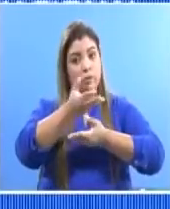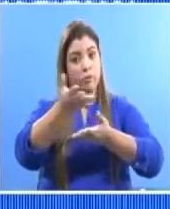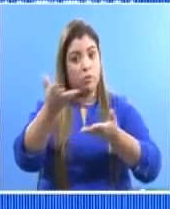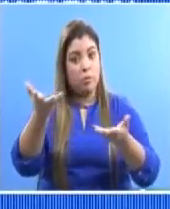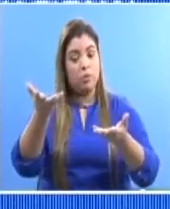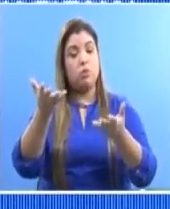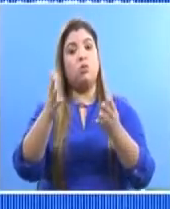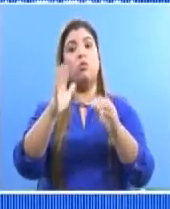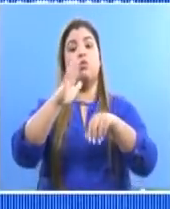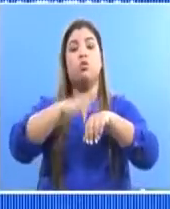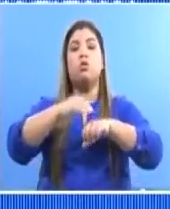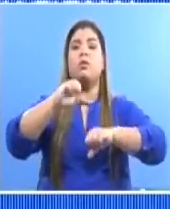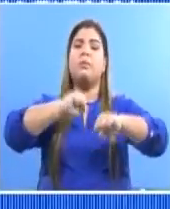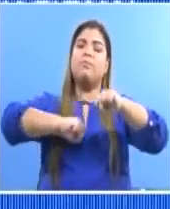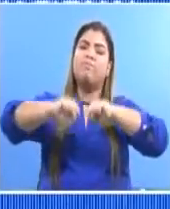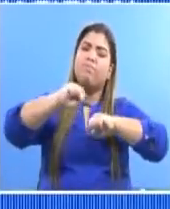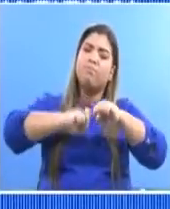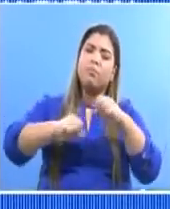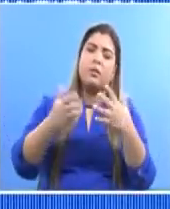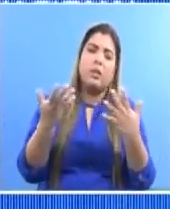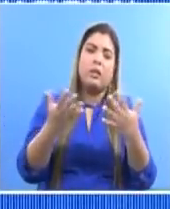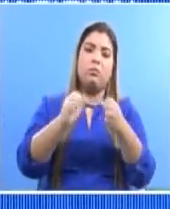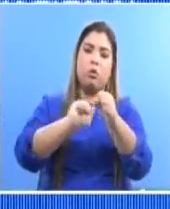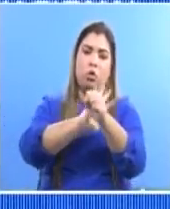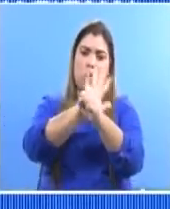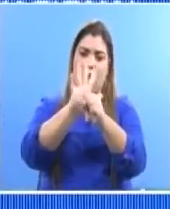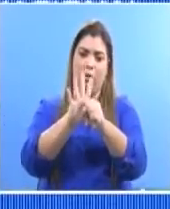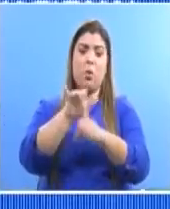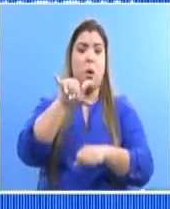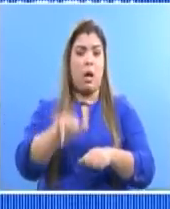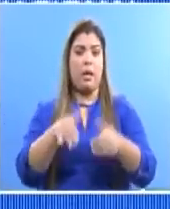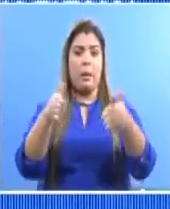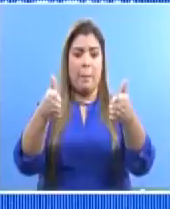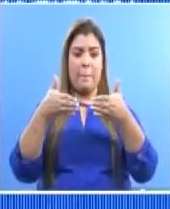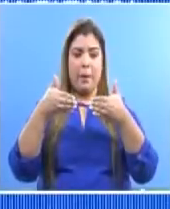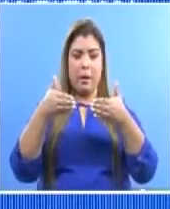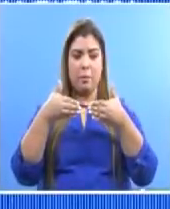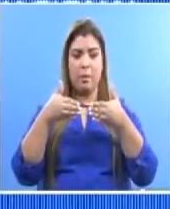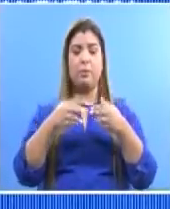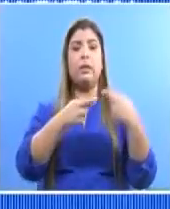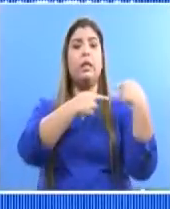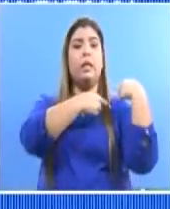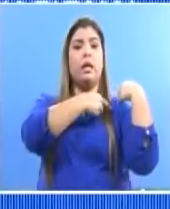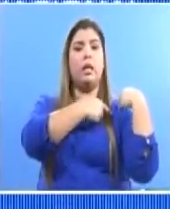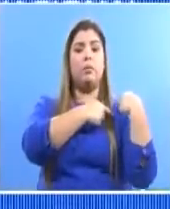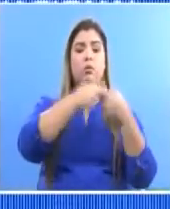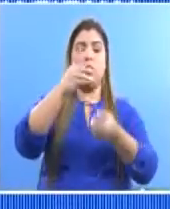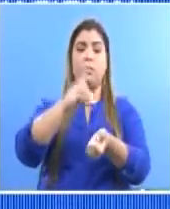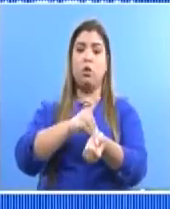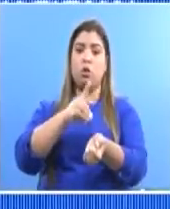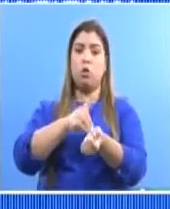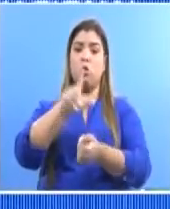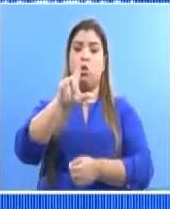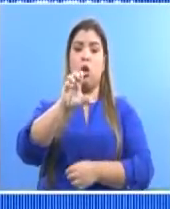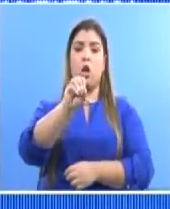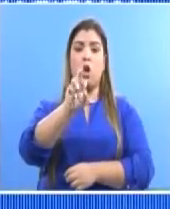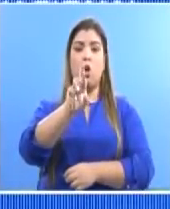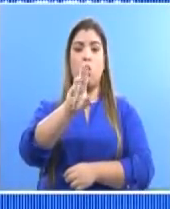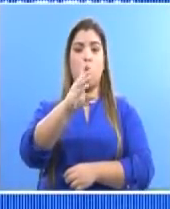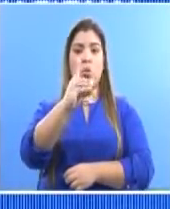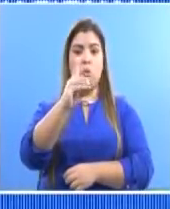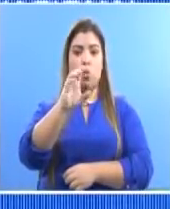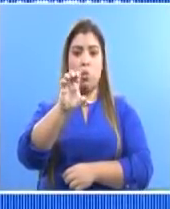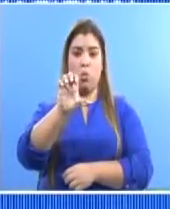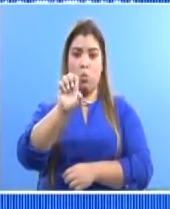resultado de la lucha contra el COVID-19 en nuestro país, a cargo de la doctora Lourdes Moreno.